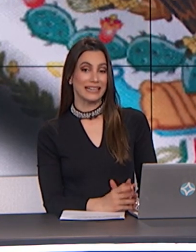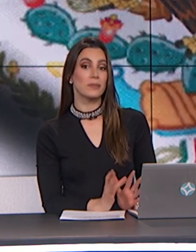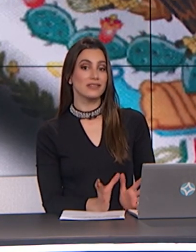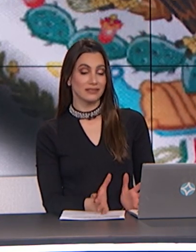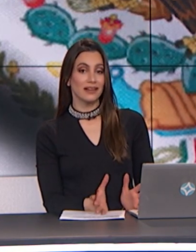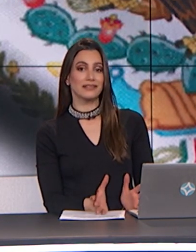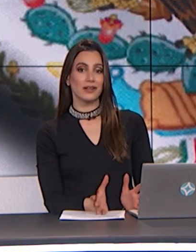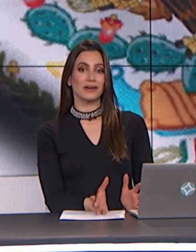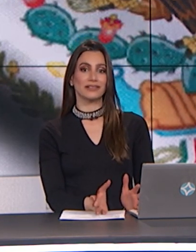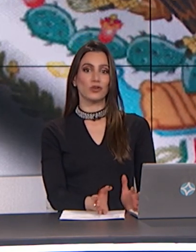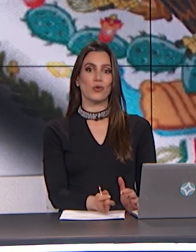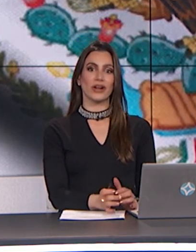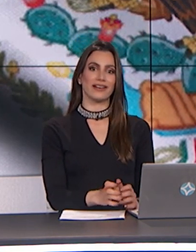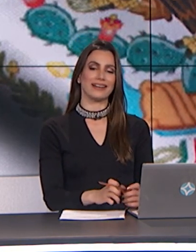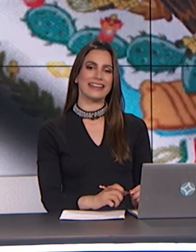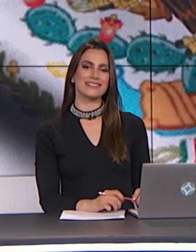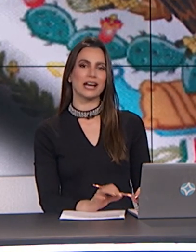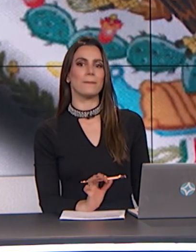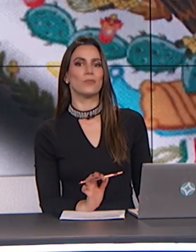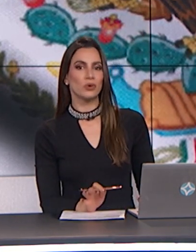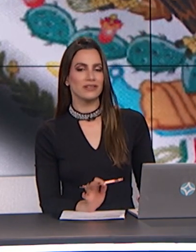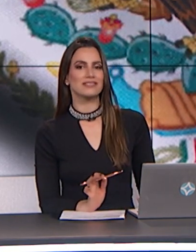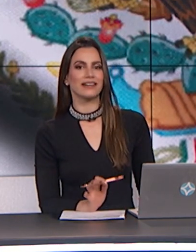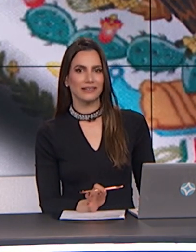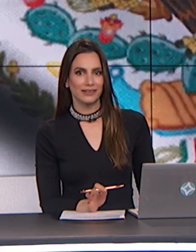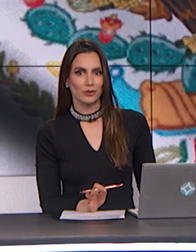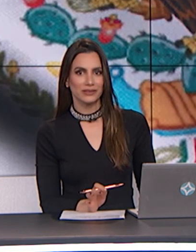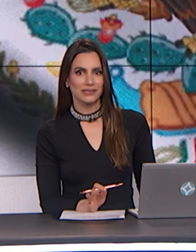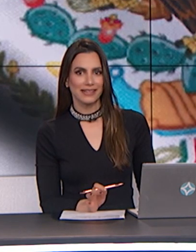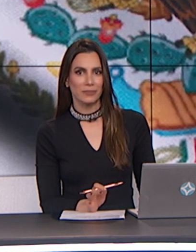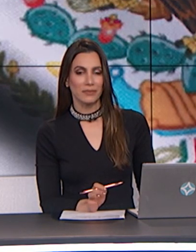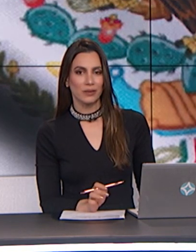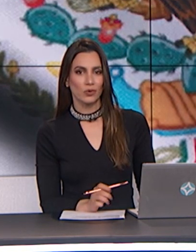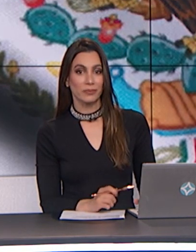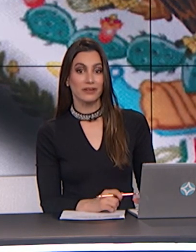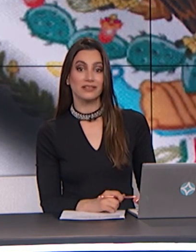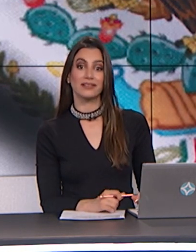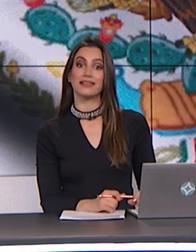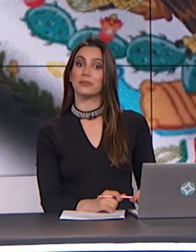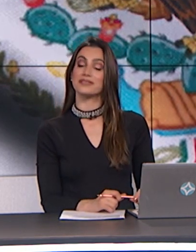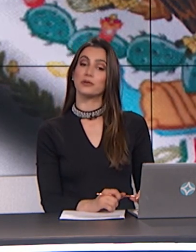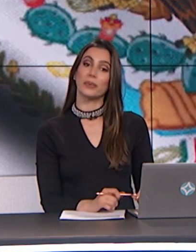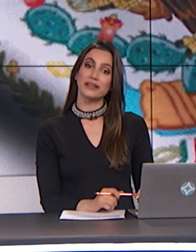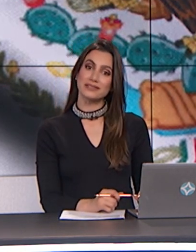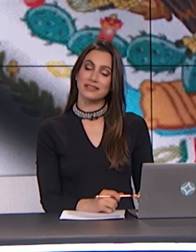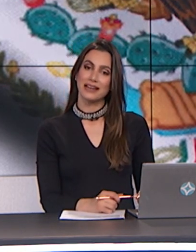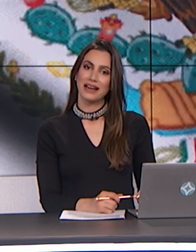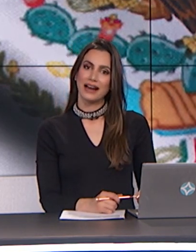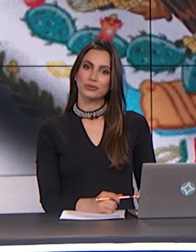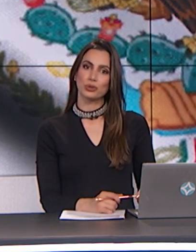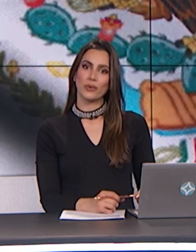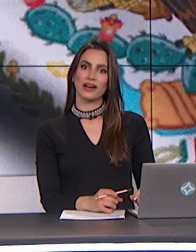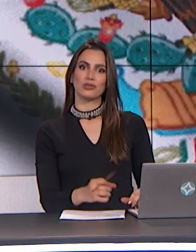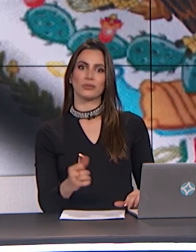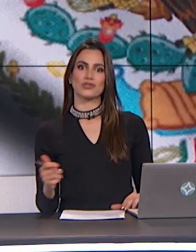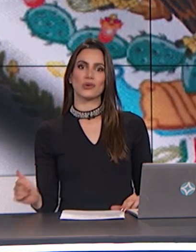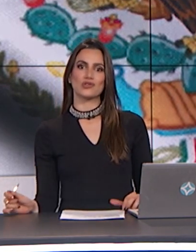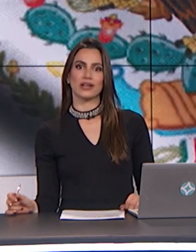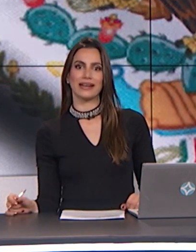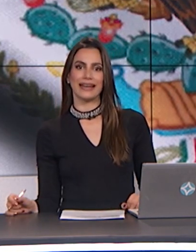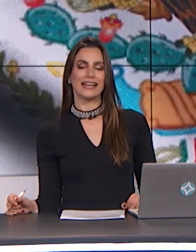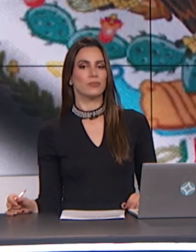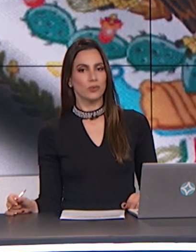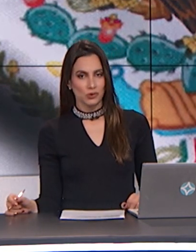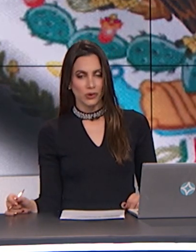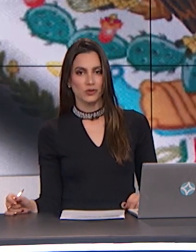quien es representante del partido Morena y que está muy cerca de convertirse en la primera mujer presidenta del vecino país. Arturo Vega, a continuación, nos